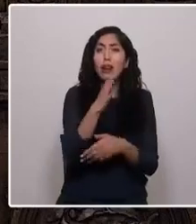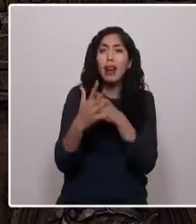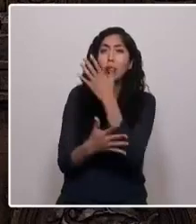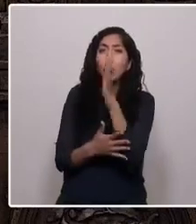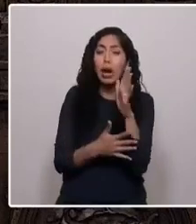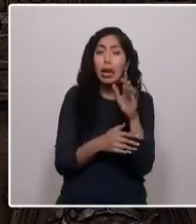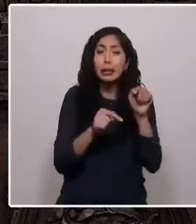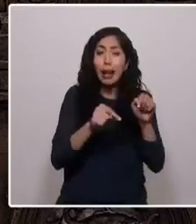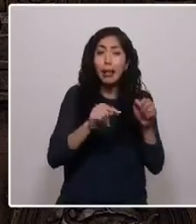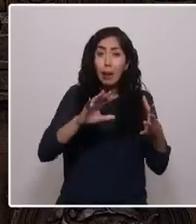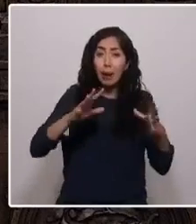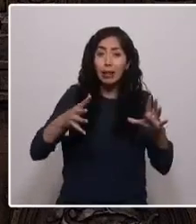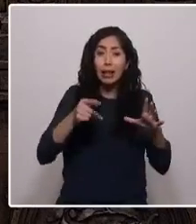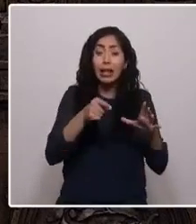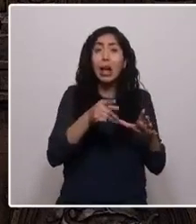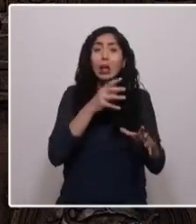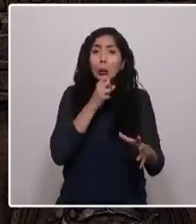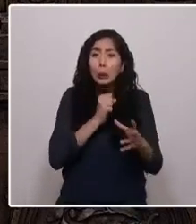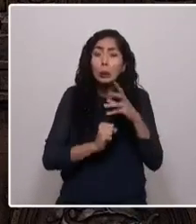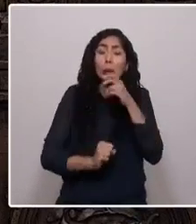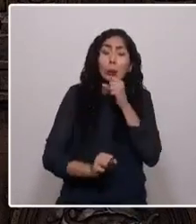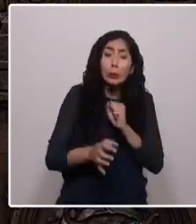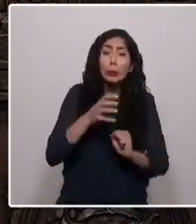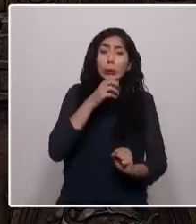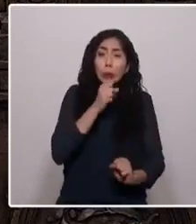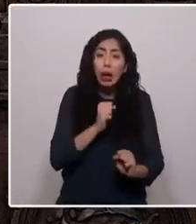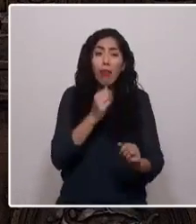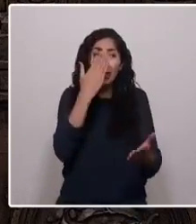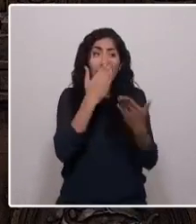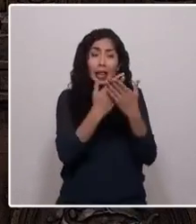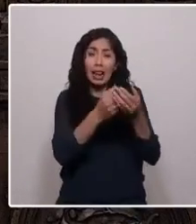resisten frente a rellenos y basurales